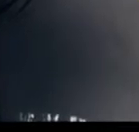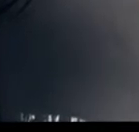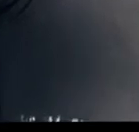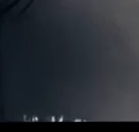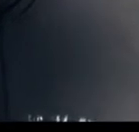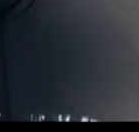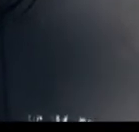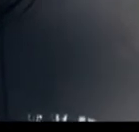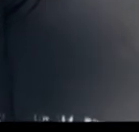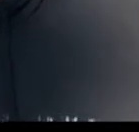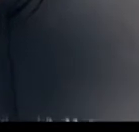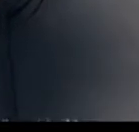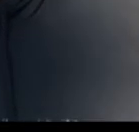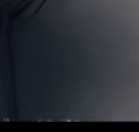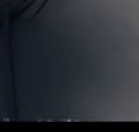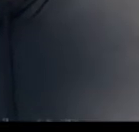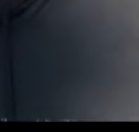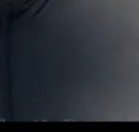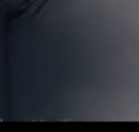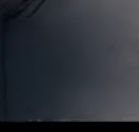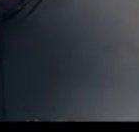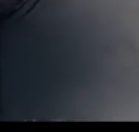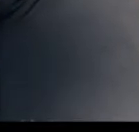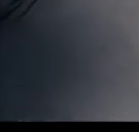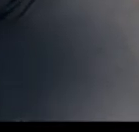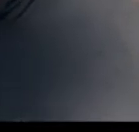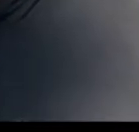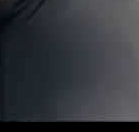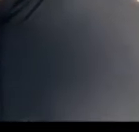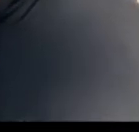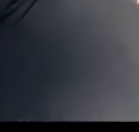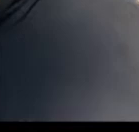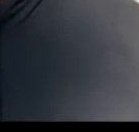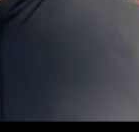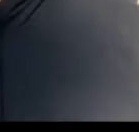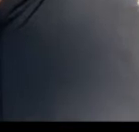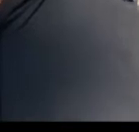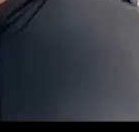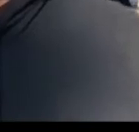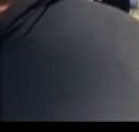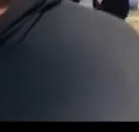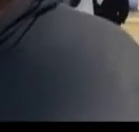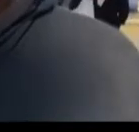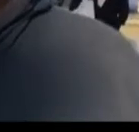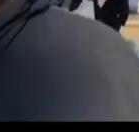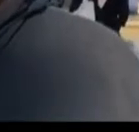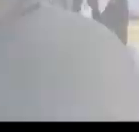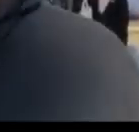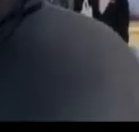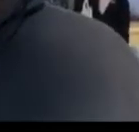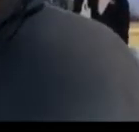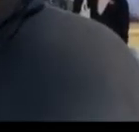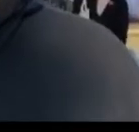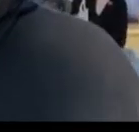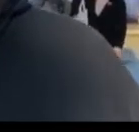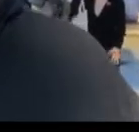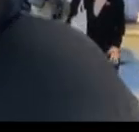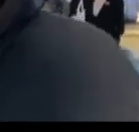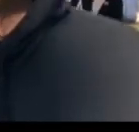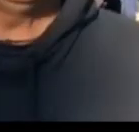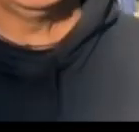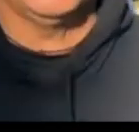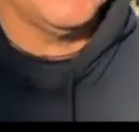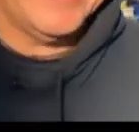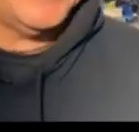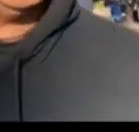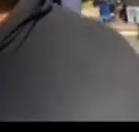vida silvestre, y colaboro en revistas como Equilibrio y Crónica Ambiental. ¿Cuál ha sido tu